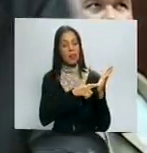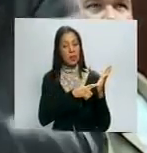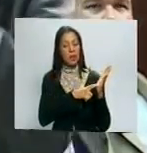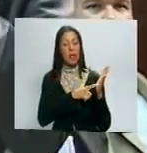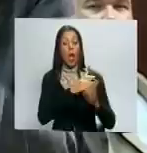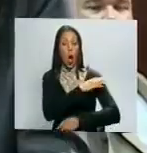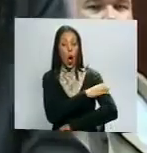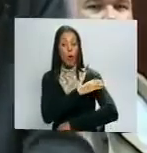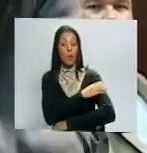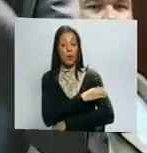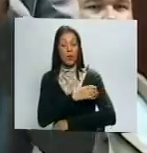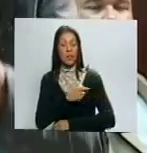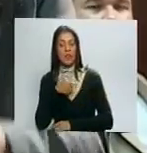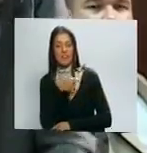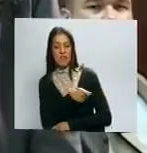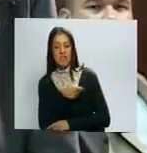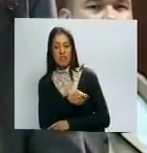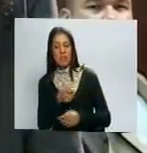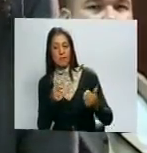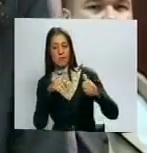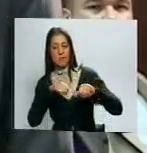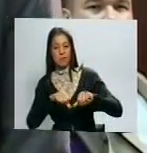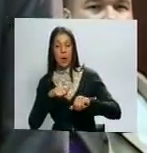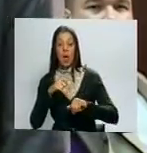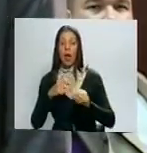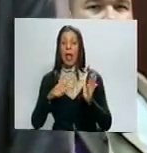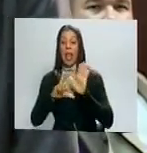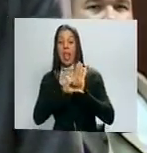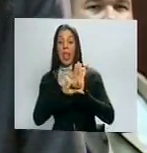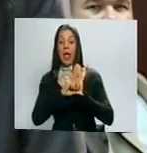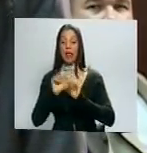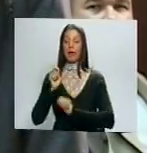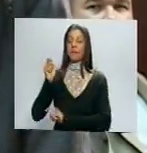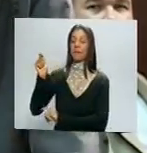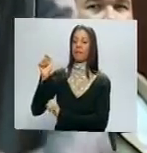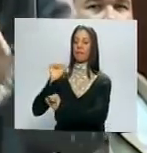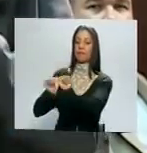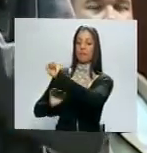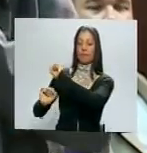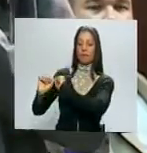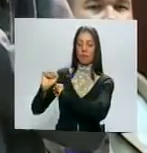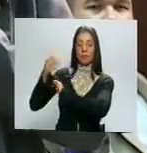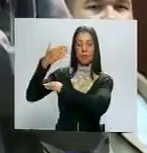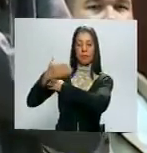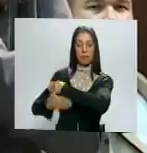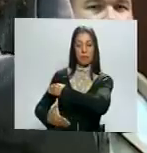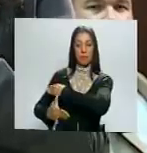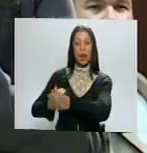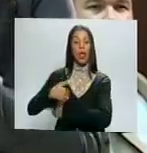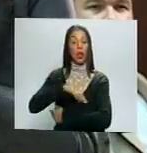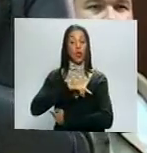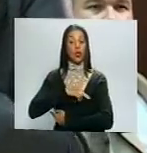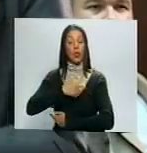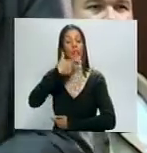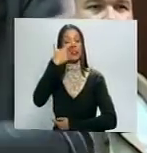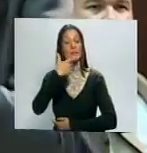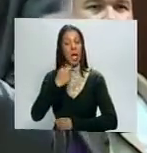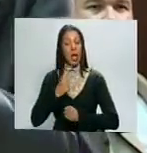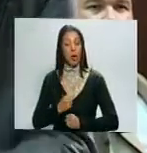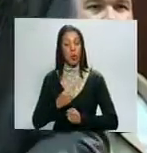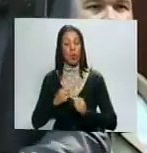guerra y de contraataque que fueron presentadas por el presidente obrero Nicolás Maduro, que seguros estamos